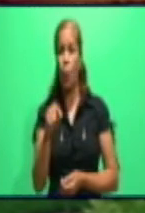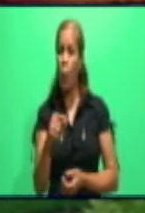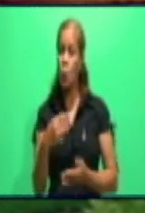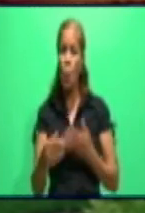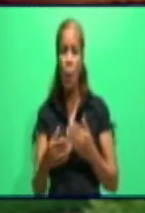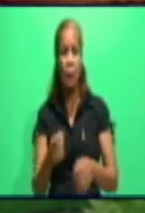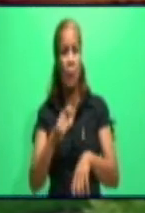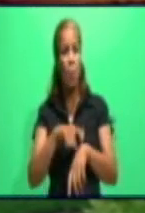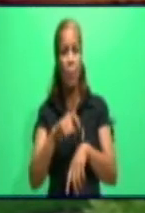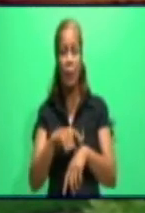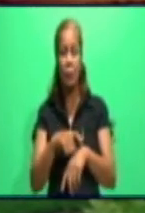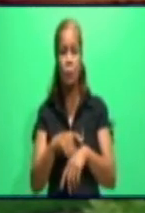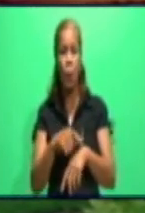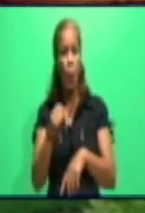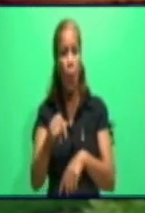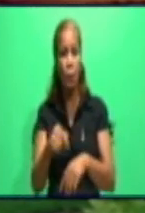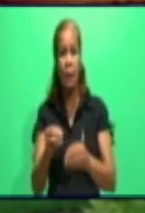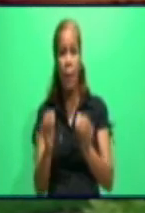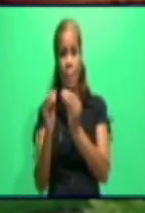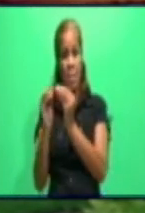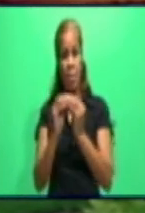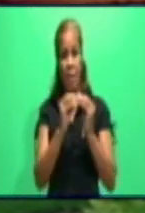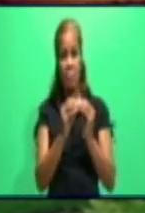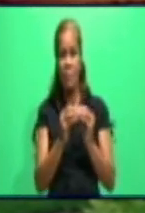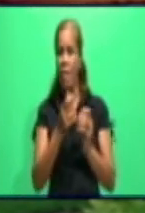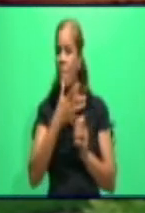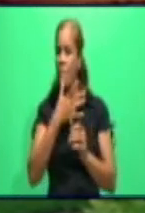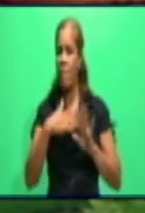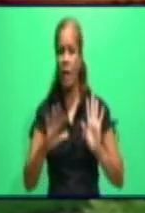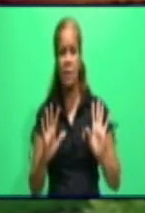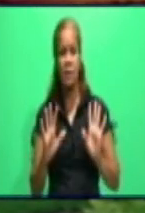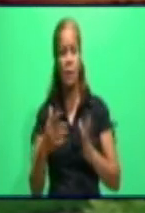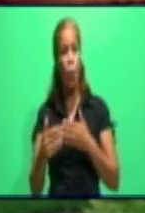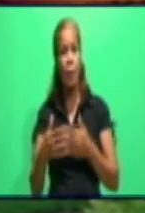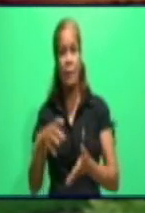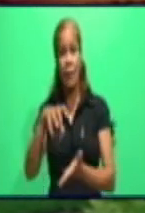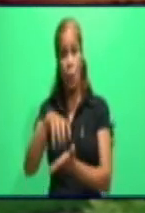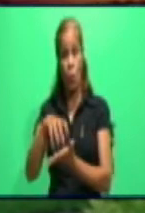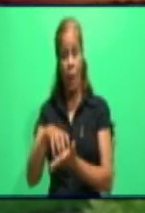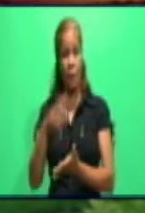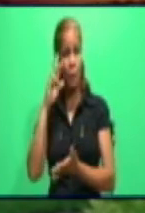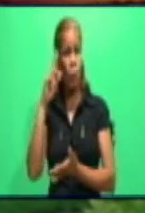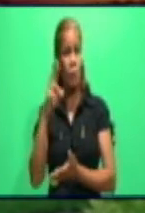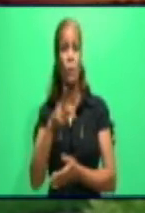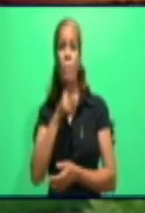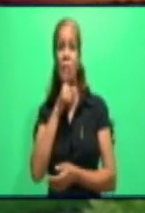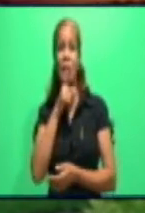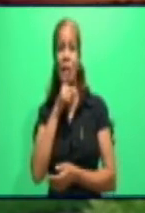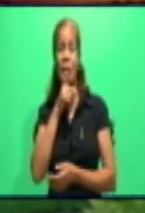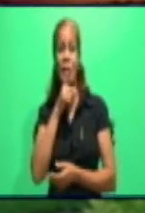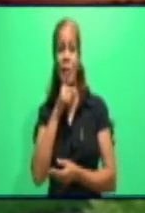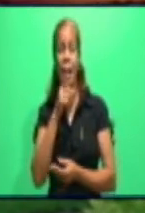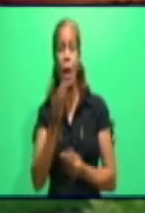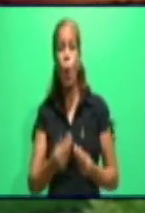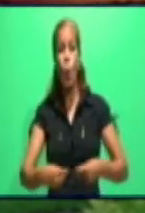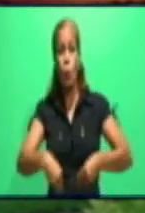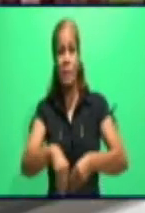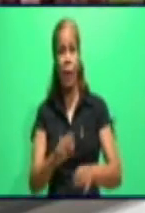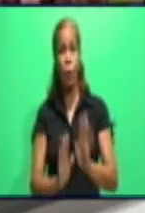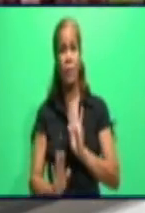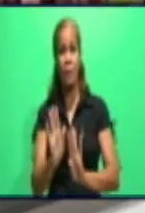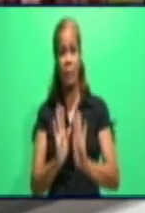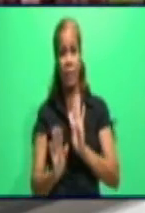fácil recuerdo que el pasado viernes en la reunión del consejo de defensa los expertos que acompañan a la dirección de